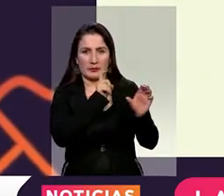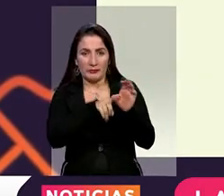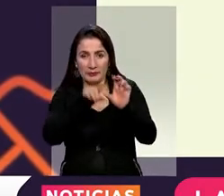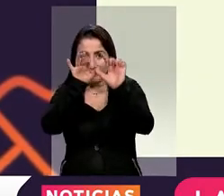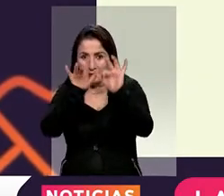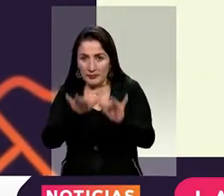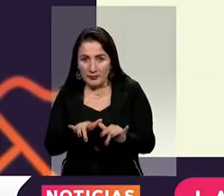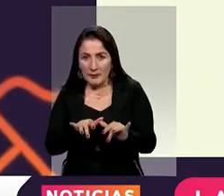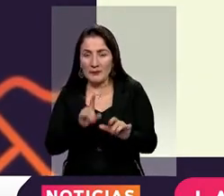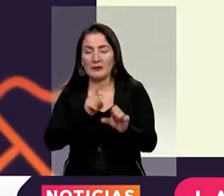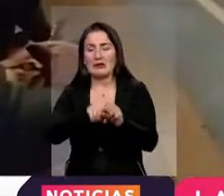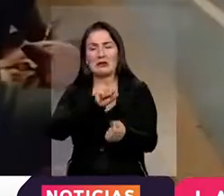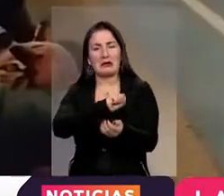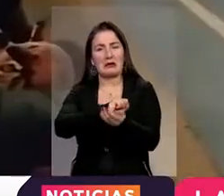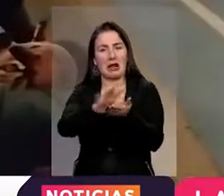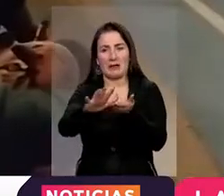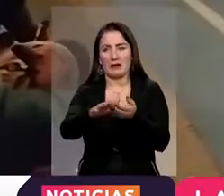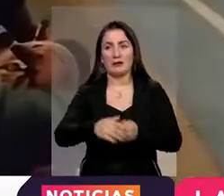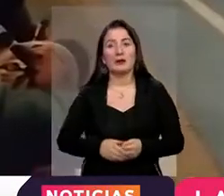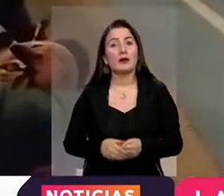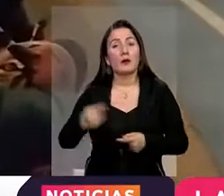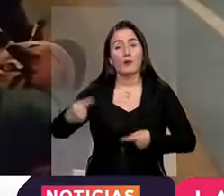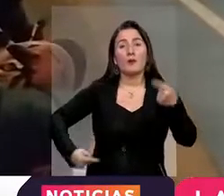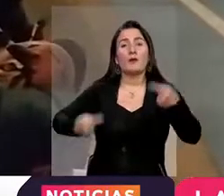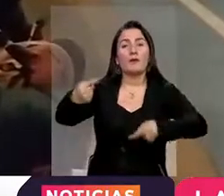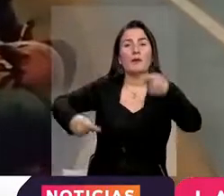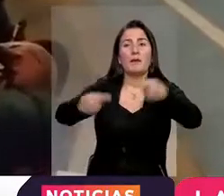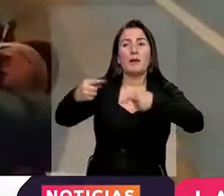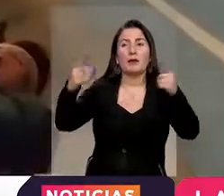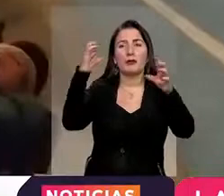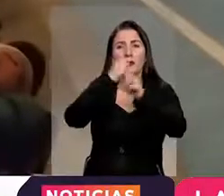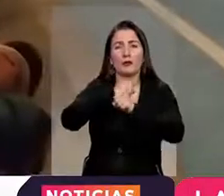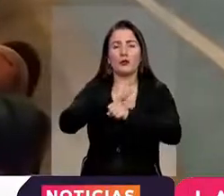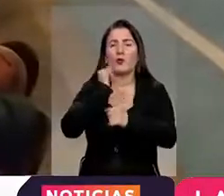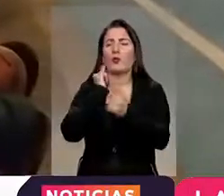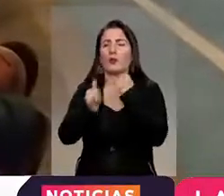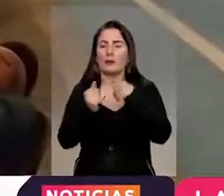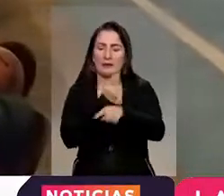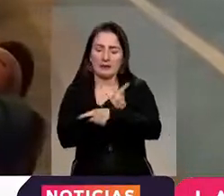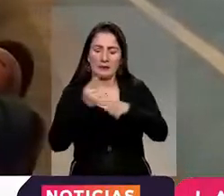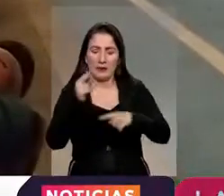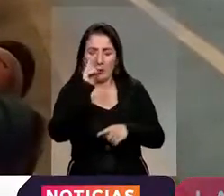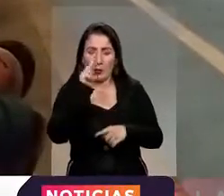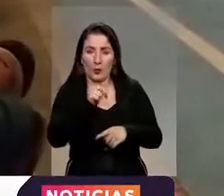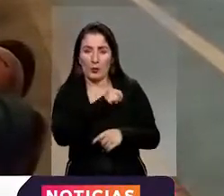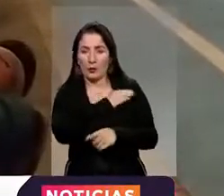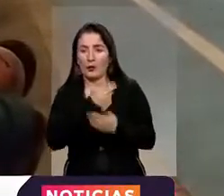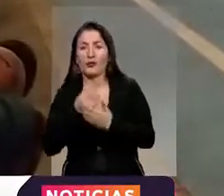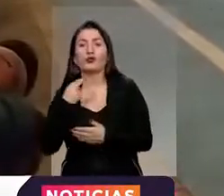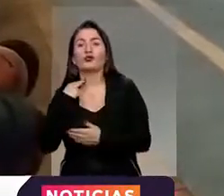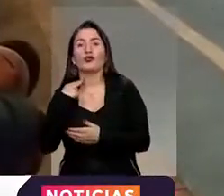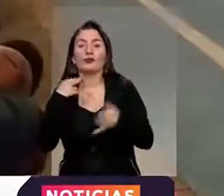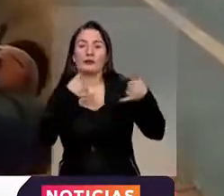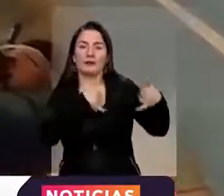www.idrd.gov.co de manera gratuita. El torneo de fútbol nocturno iniciará la última semana de junio y en noviembre serán las finales.